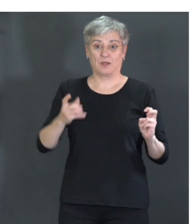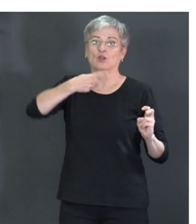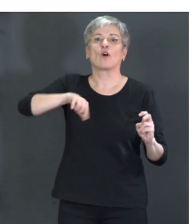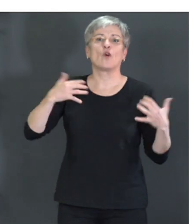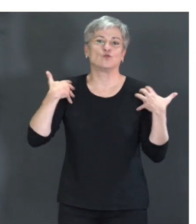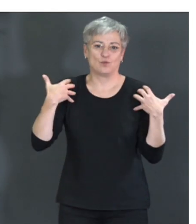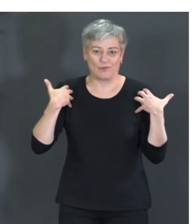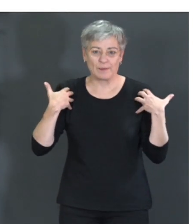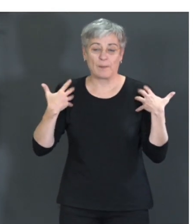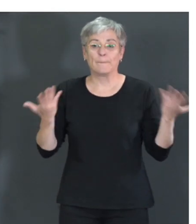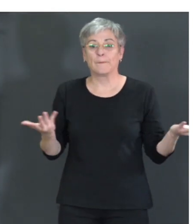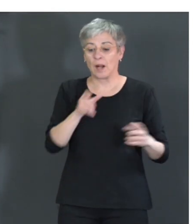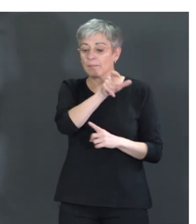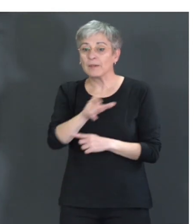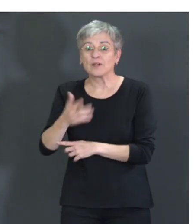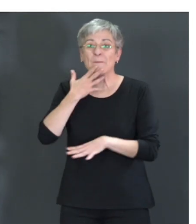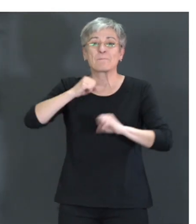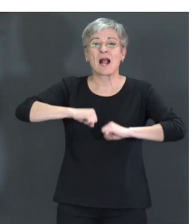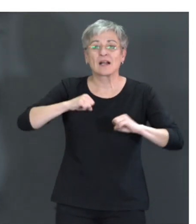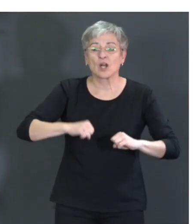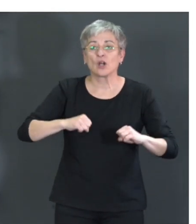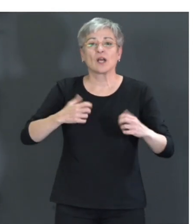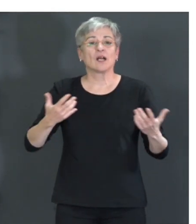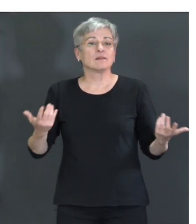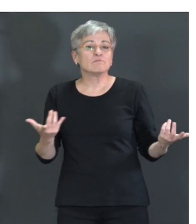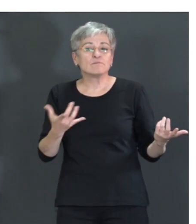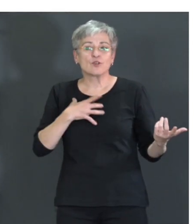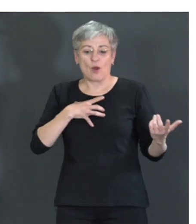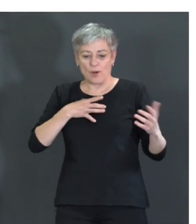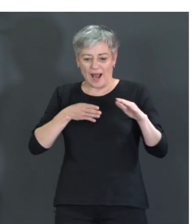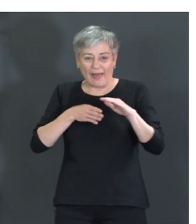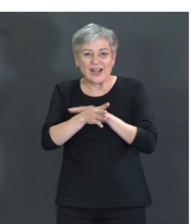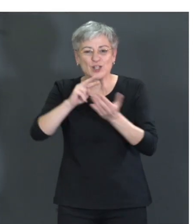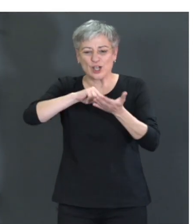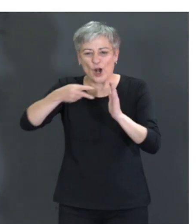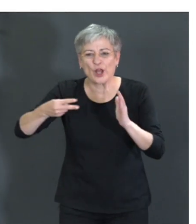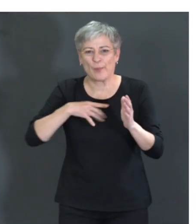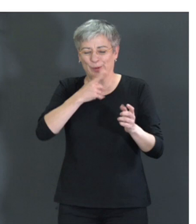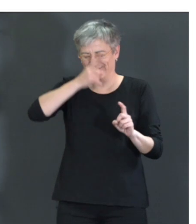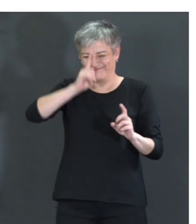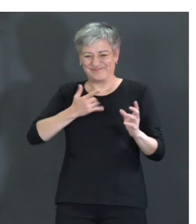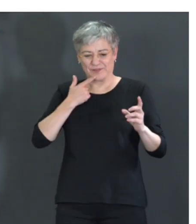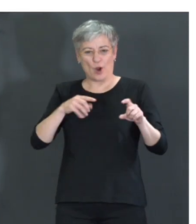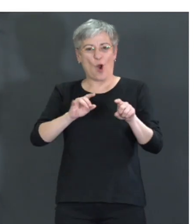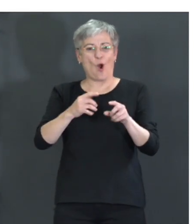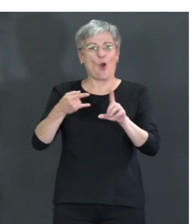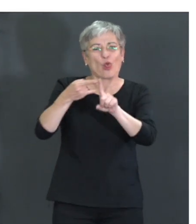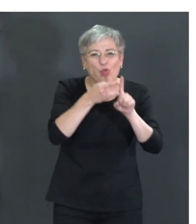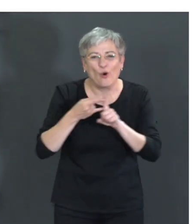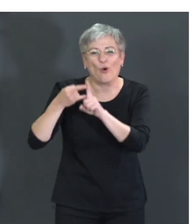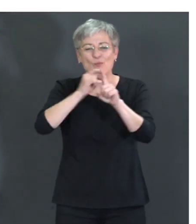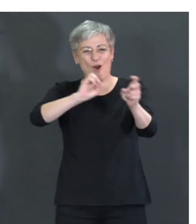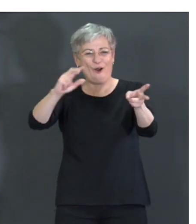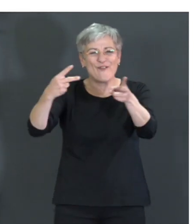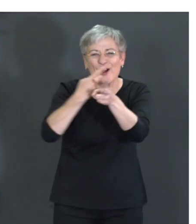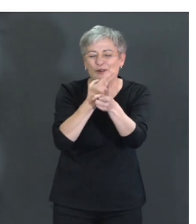pero especialmente pues las personas mayores que no podían tener acceso a las nuevas tecnologías, hacer esos Zoom, esas videoconferencias que